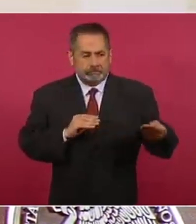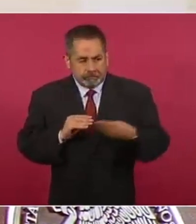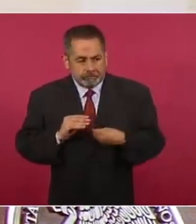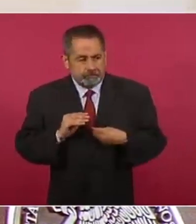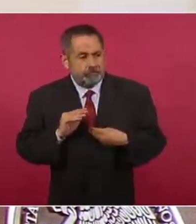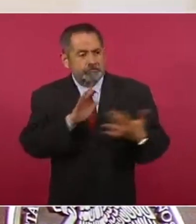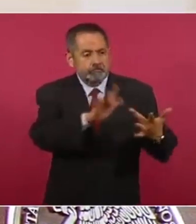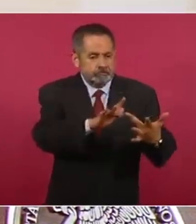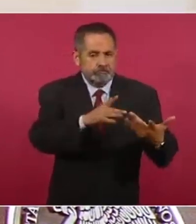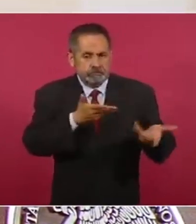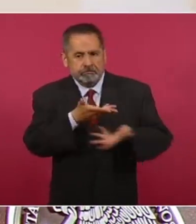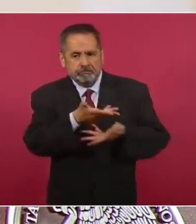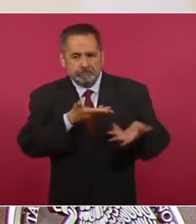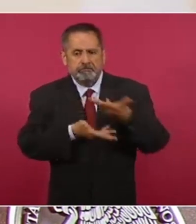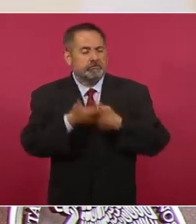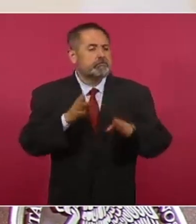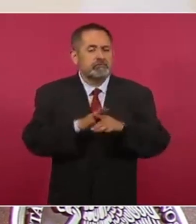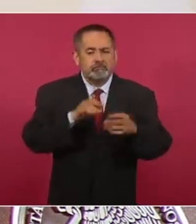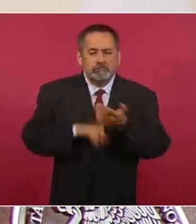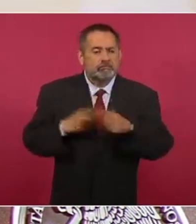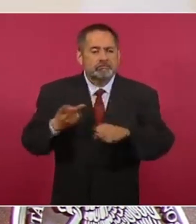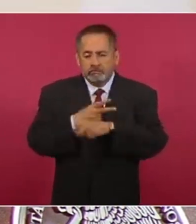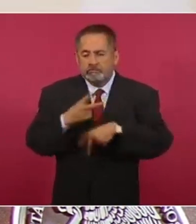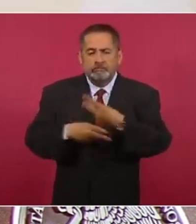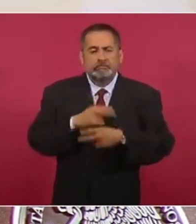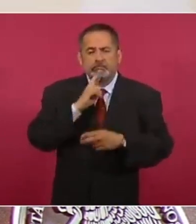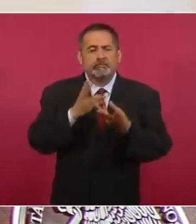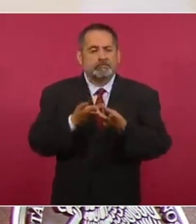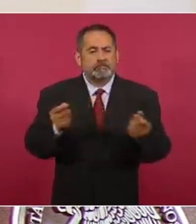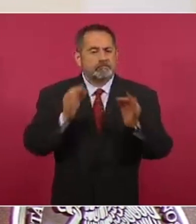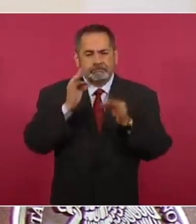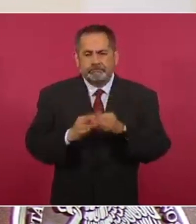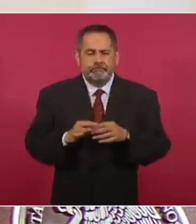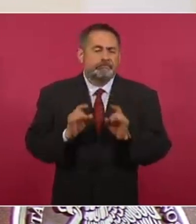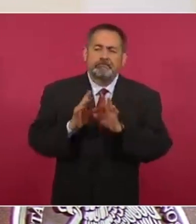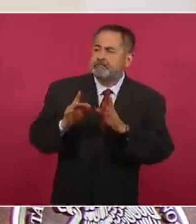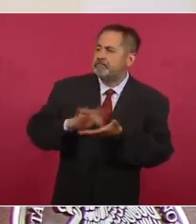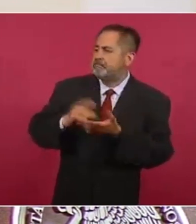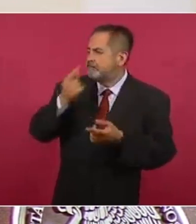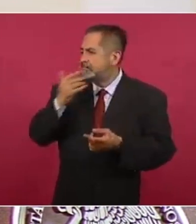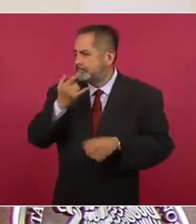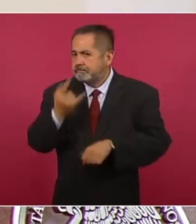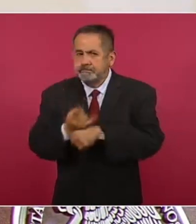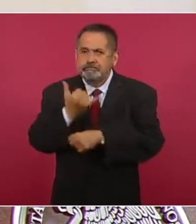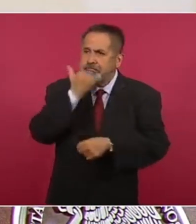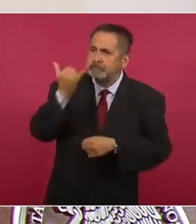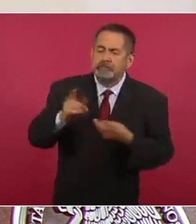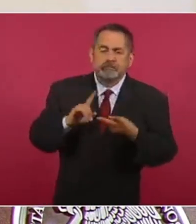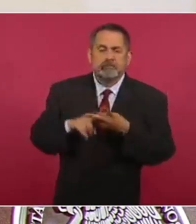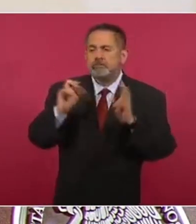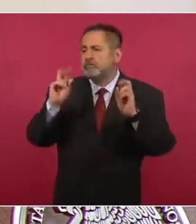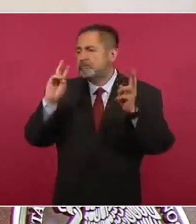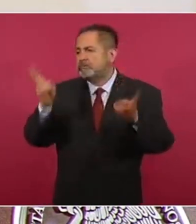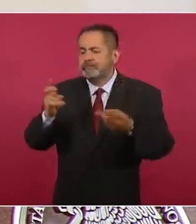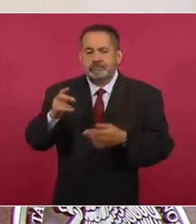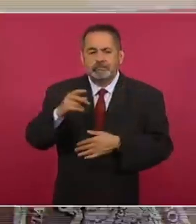darles continuidad en términos de cómo resolverlas cómo resolverlas si fue un medicamento cómo resolverlo si fue un tema de